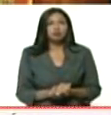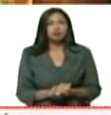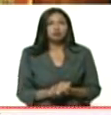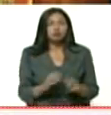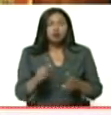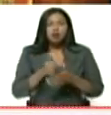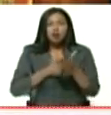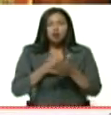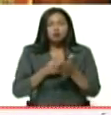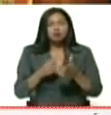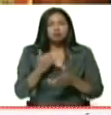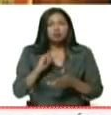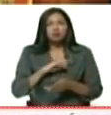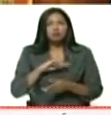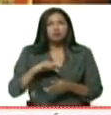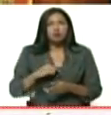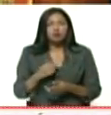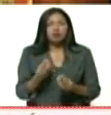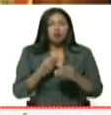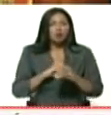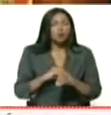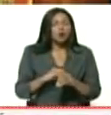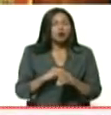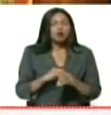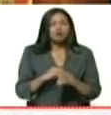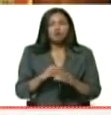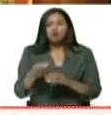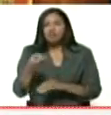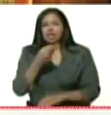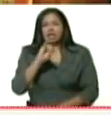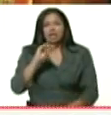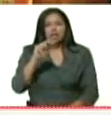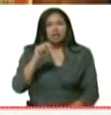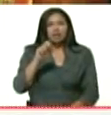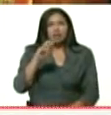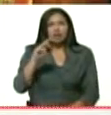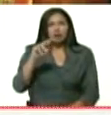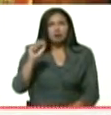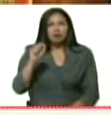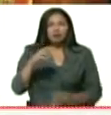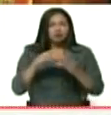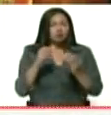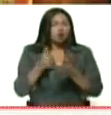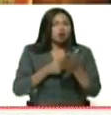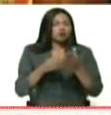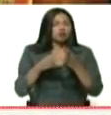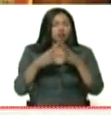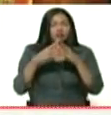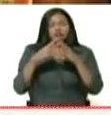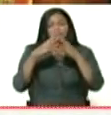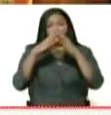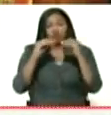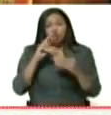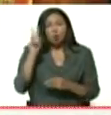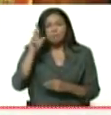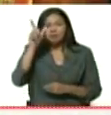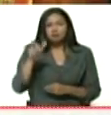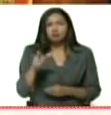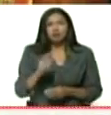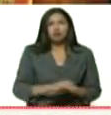Esequibo a través del Acuerdo de Ginebra, que es una lucha histórica de todos los venezolanos. Es un elemento muy importante que